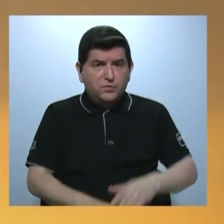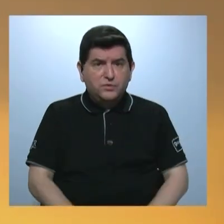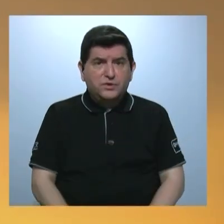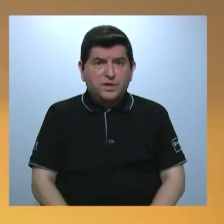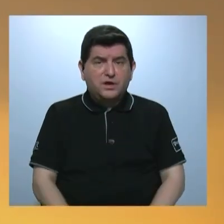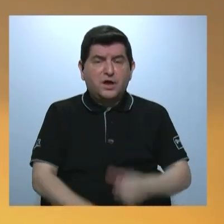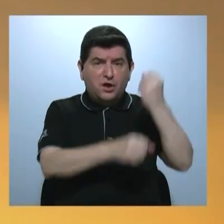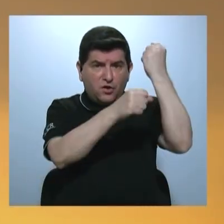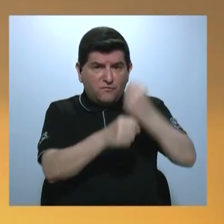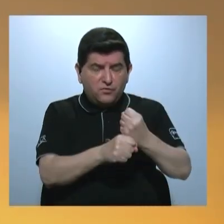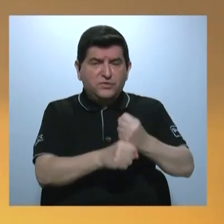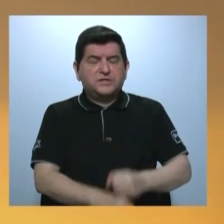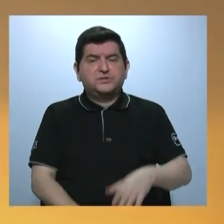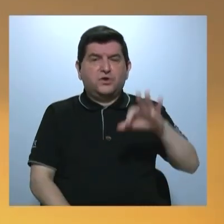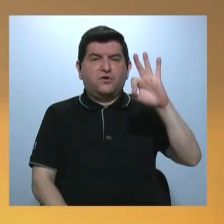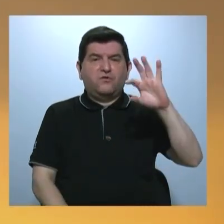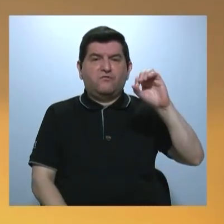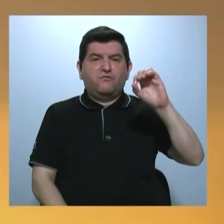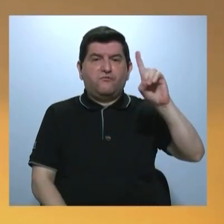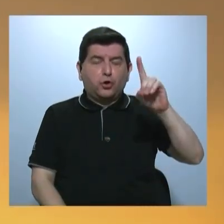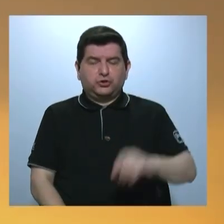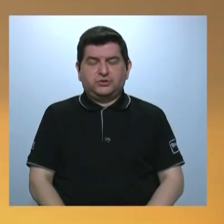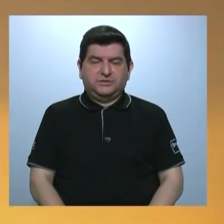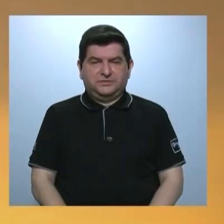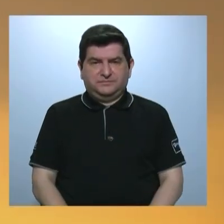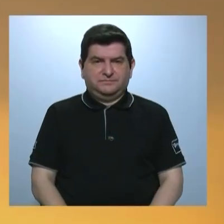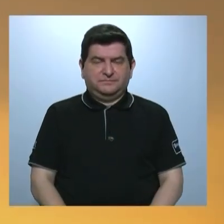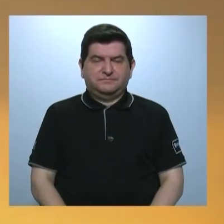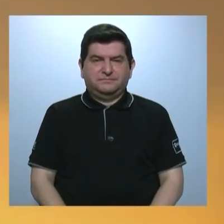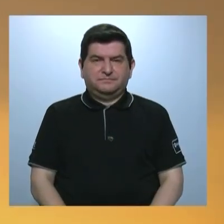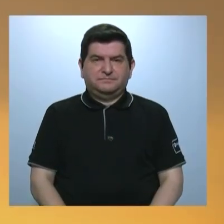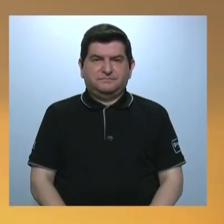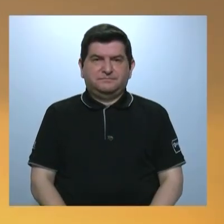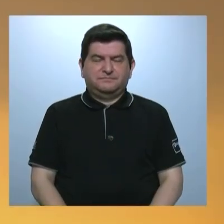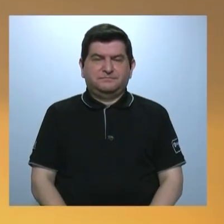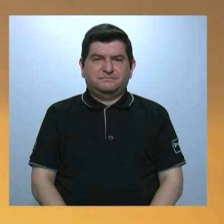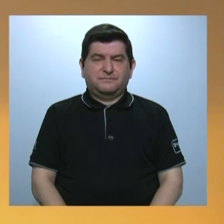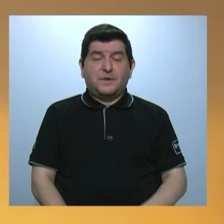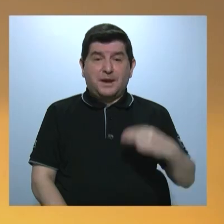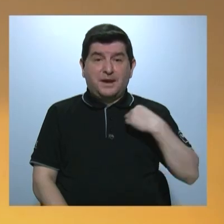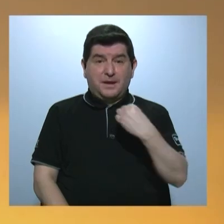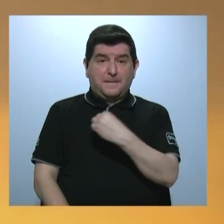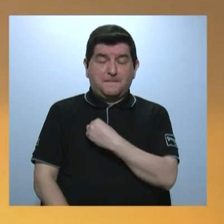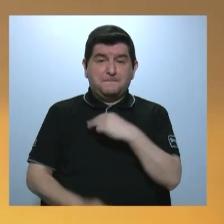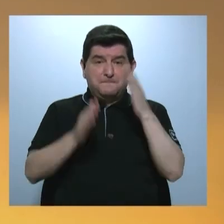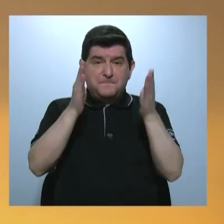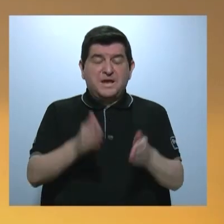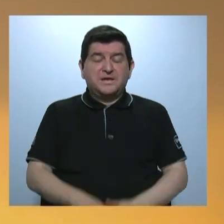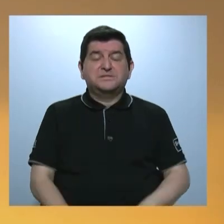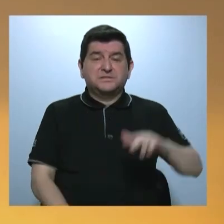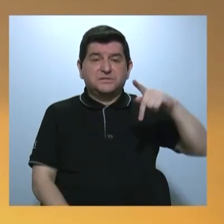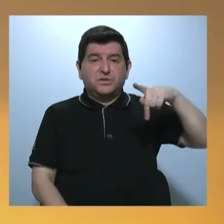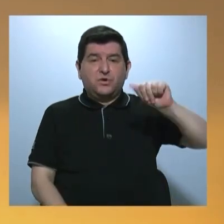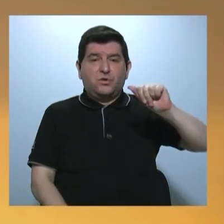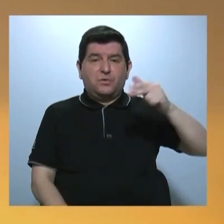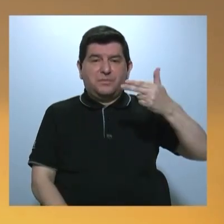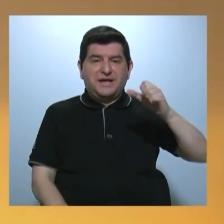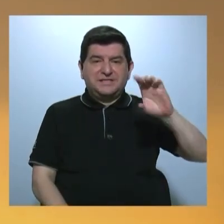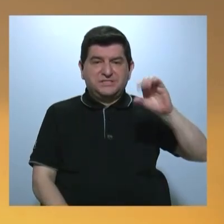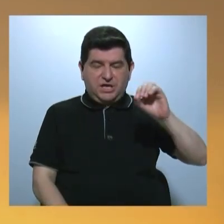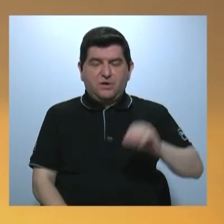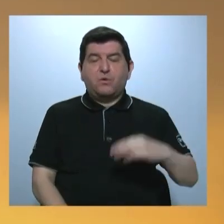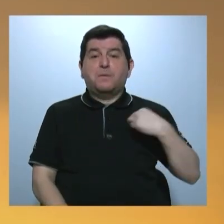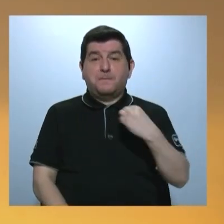Fundación Homo Ardengo, que cuando el ministro Pacheco era ministro de Educación,